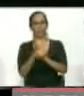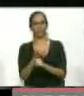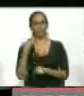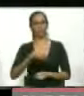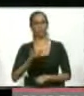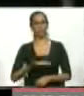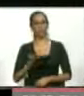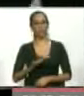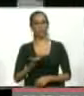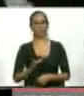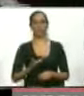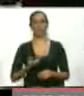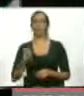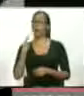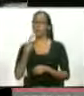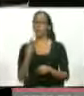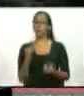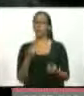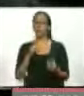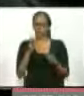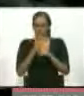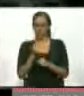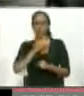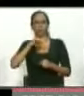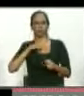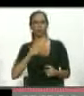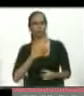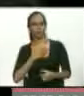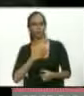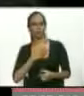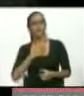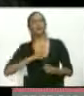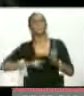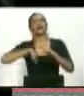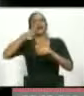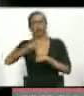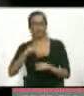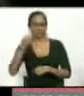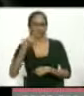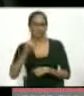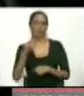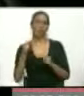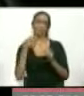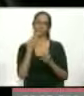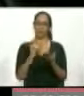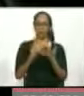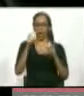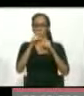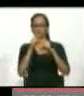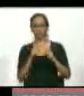ahora los primeros que han vencido tenemos que ser nosotros para luego ser con vencedores también también